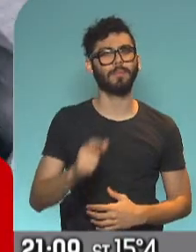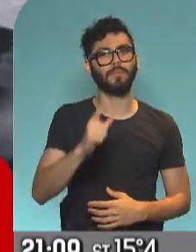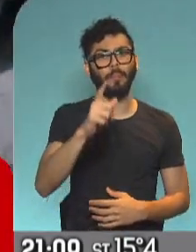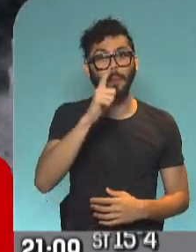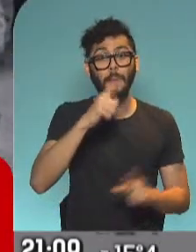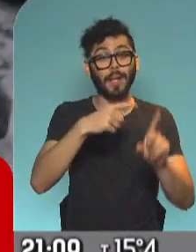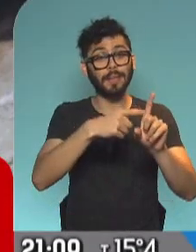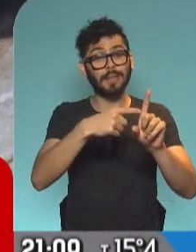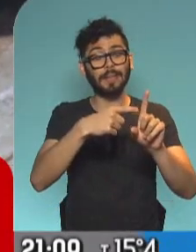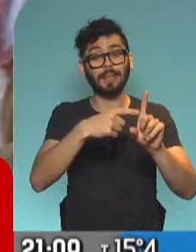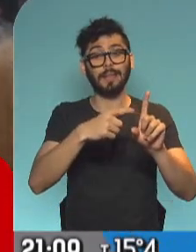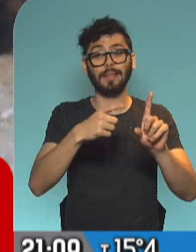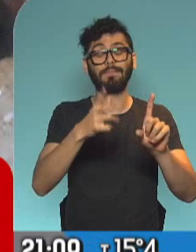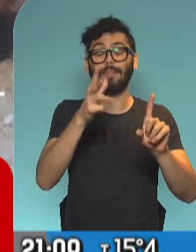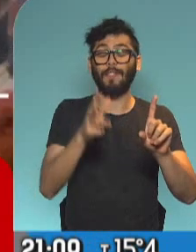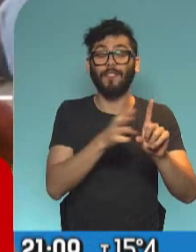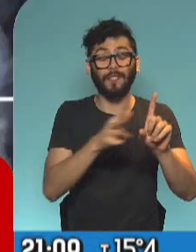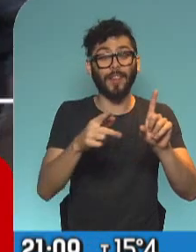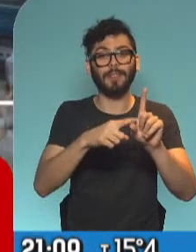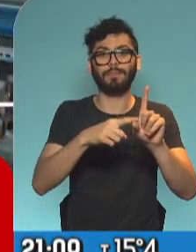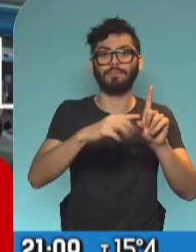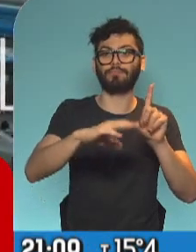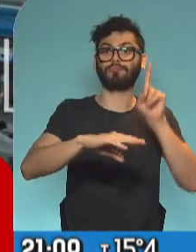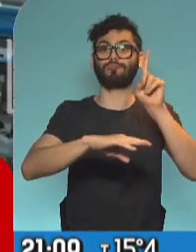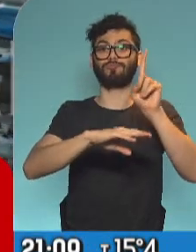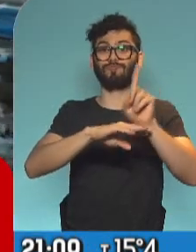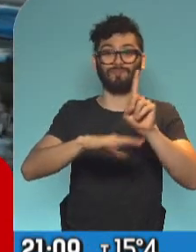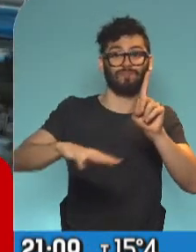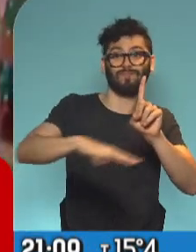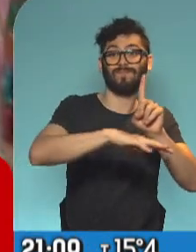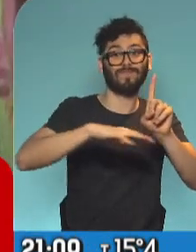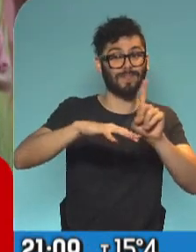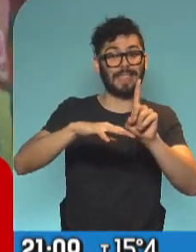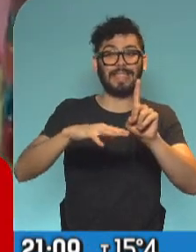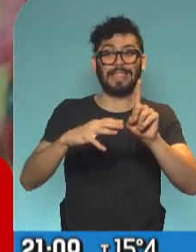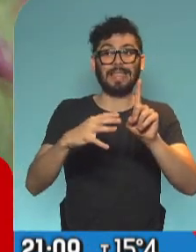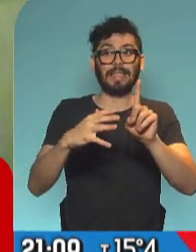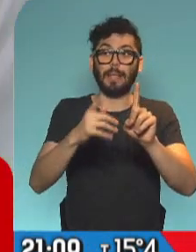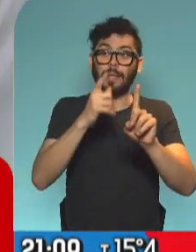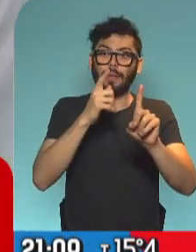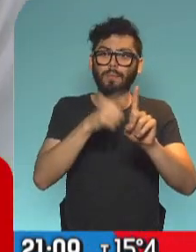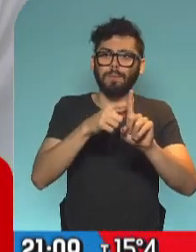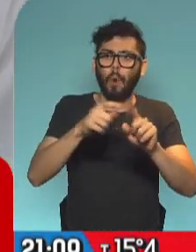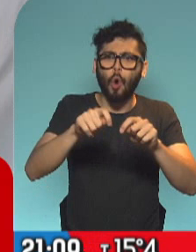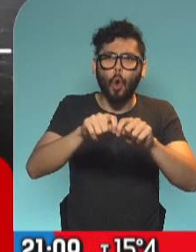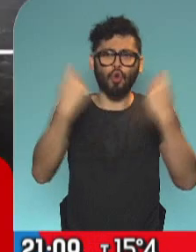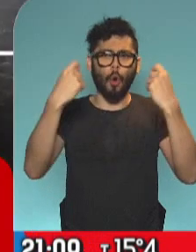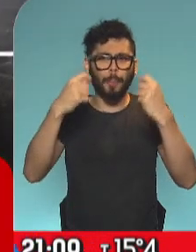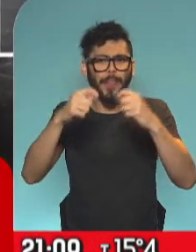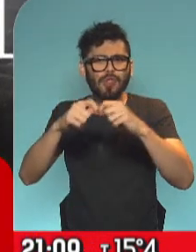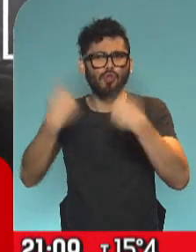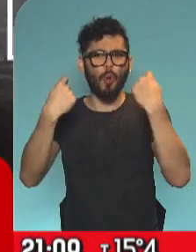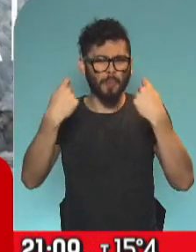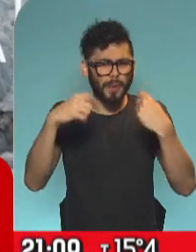de Francisco al Vaticano significa una rotura de muros casi todo el tiempo respecto a la historia, a